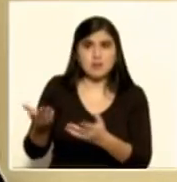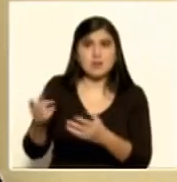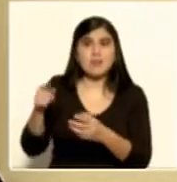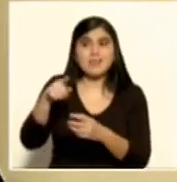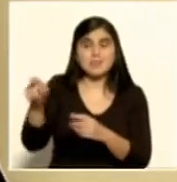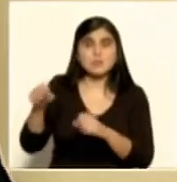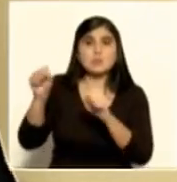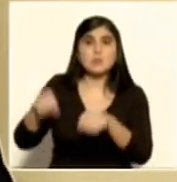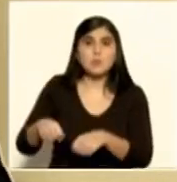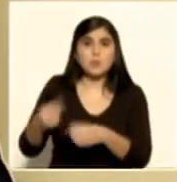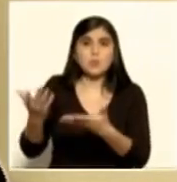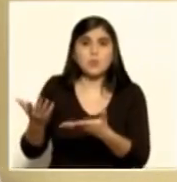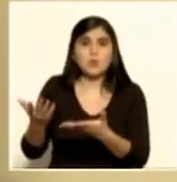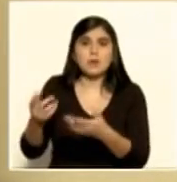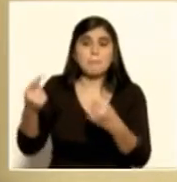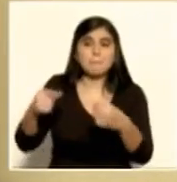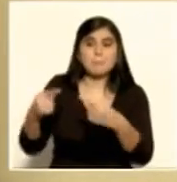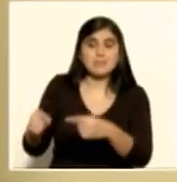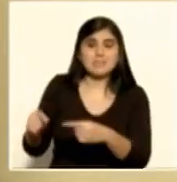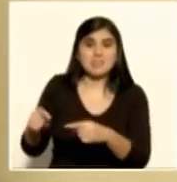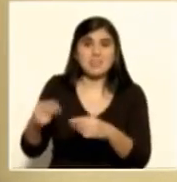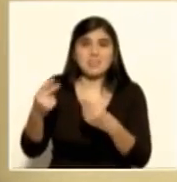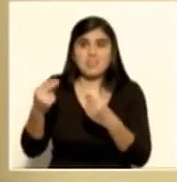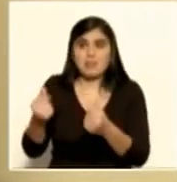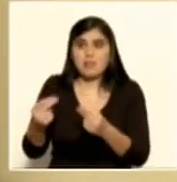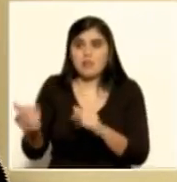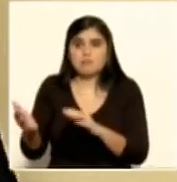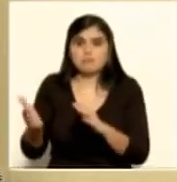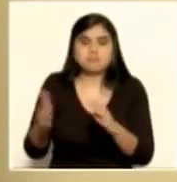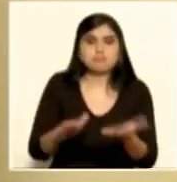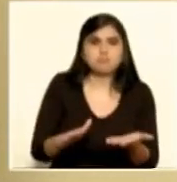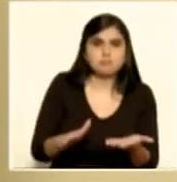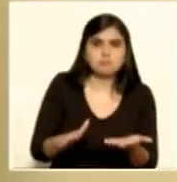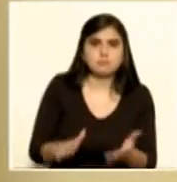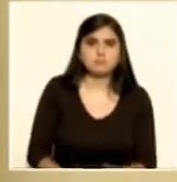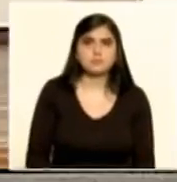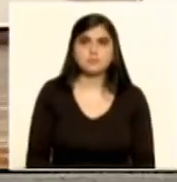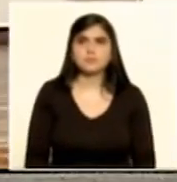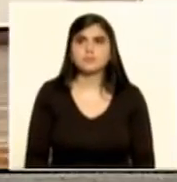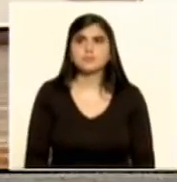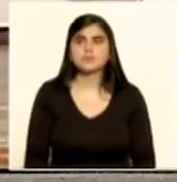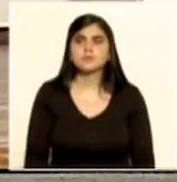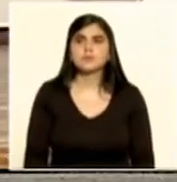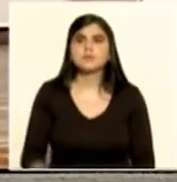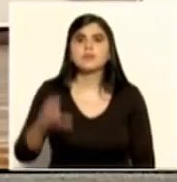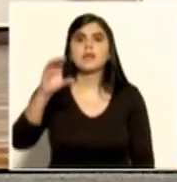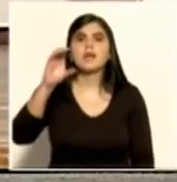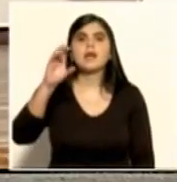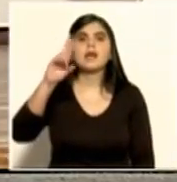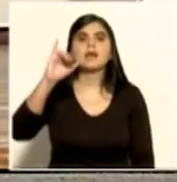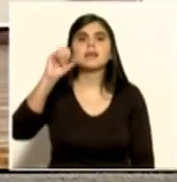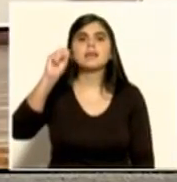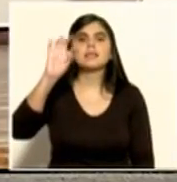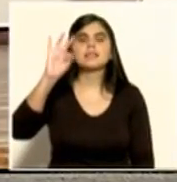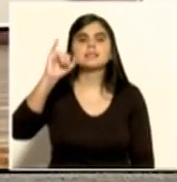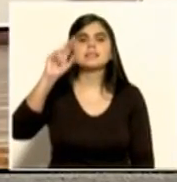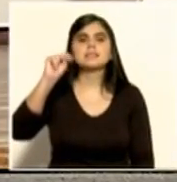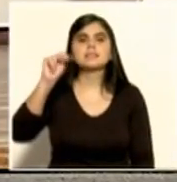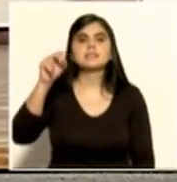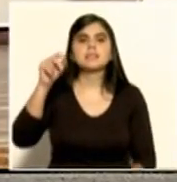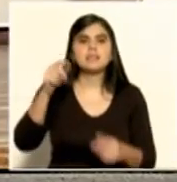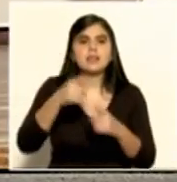factores de riesgo que pueden evolucionar más rápidamente hacia una fatalidad. Cristín Hidalgo de